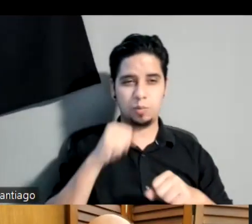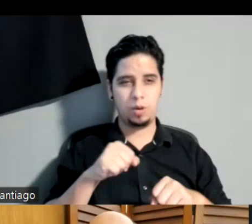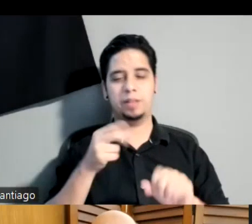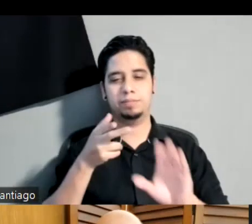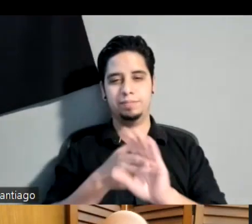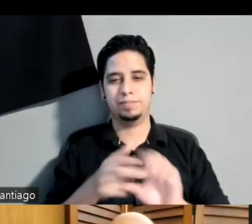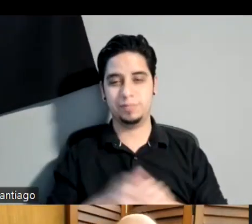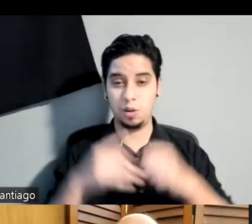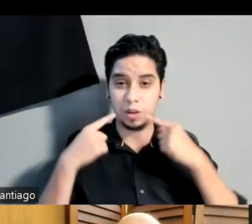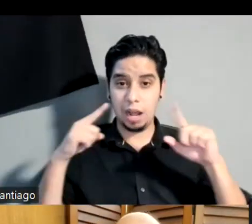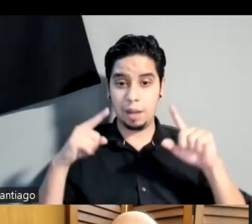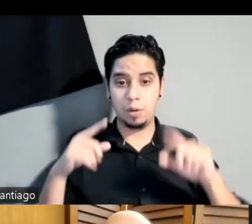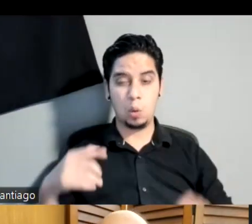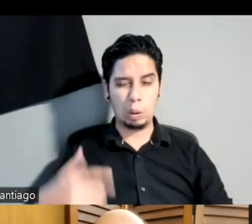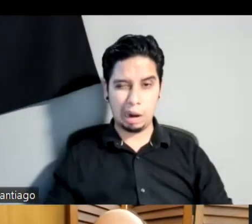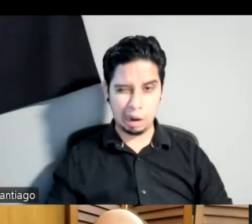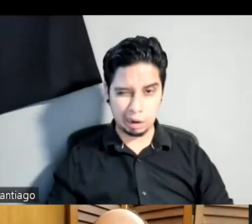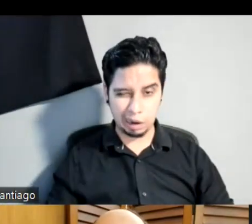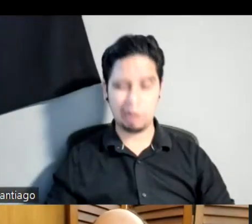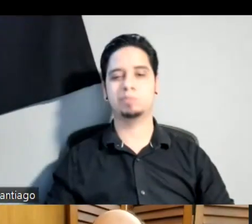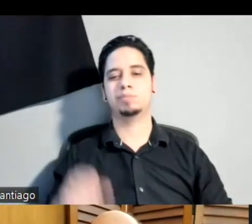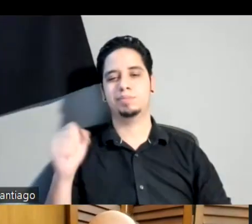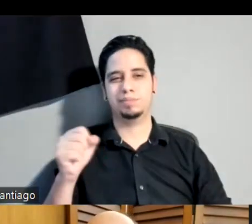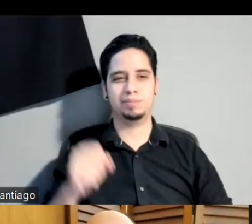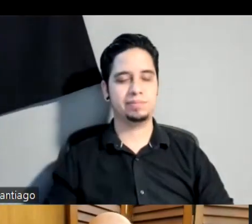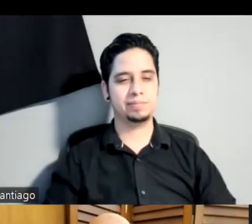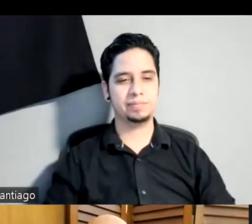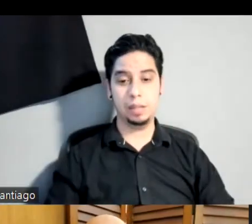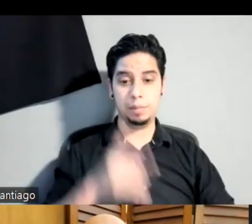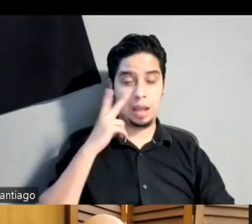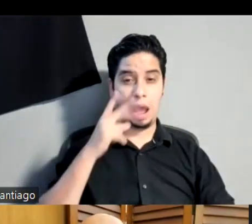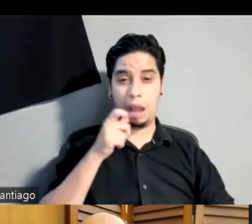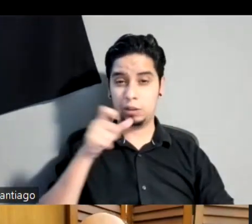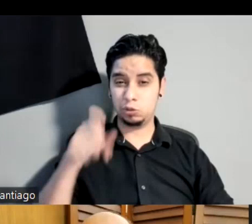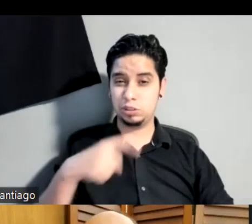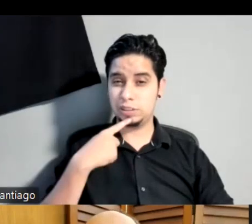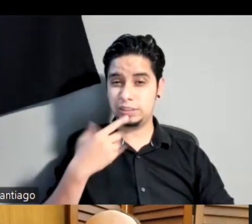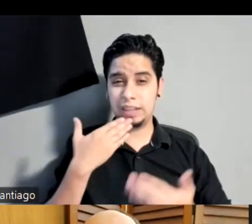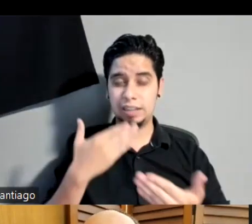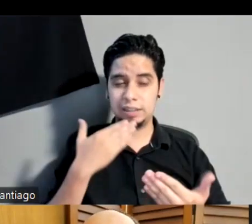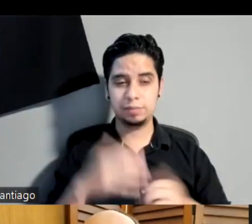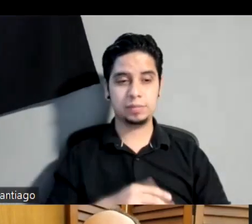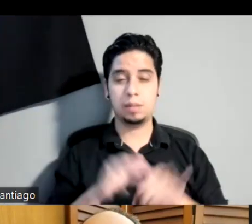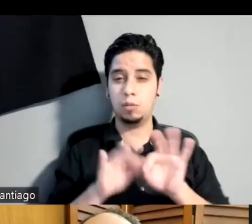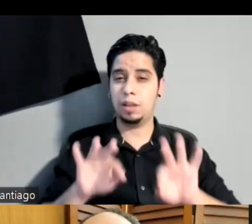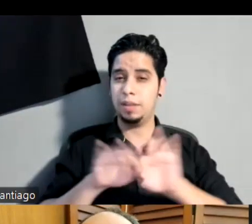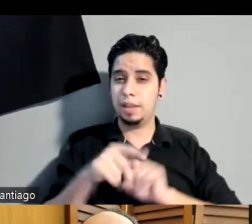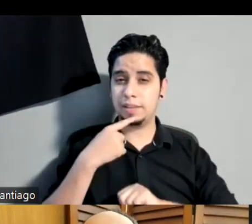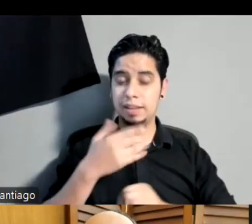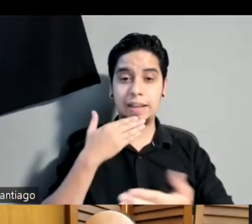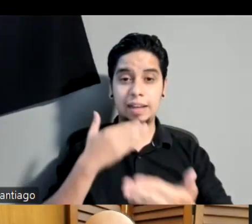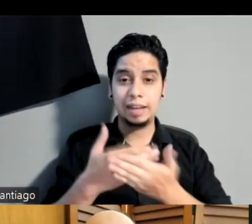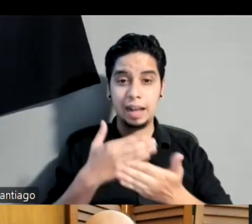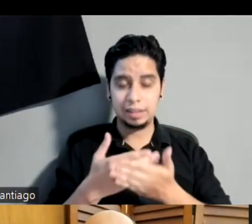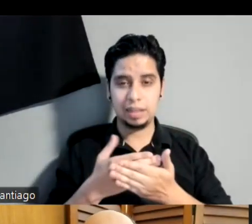lo logramos. ¿Qué? Mira, ¿y a quién tenemos que agradecer, Javier? Vamos a dar las gracias al